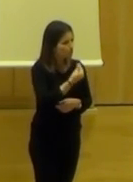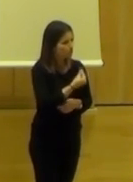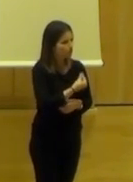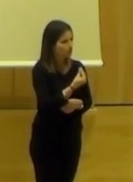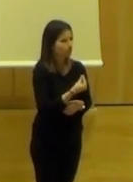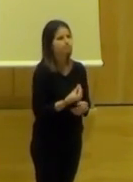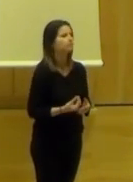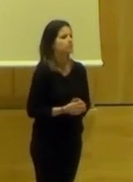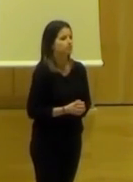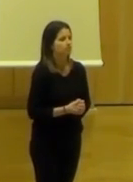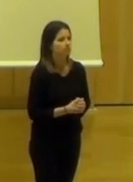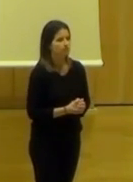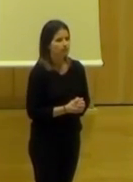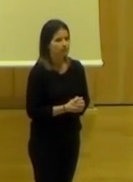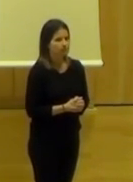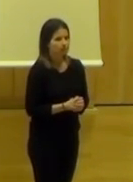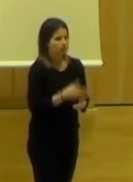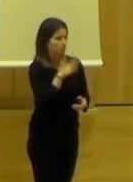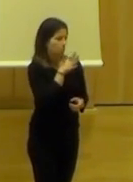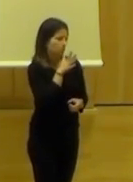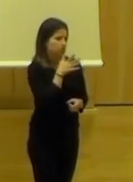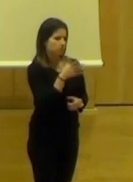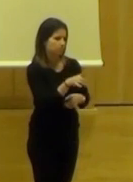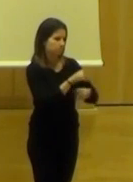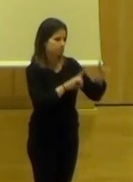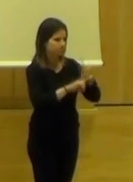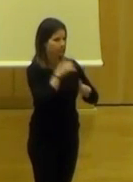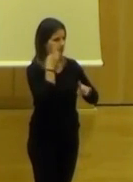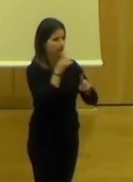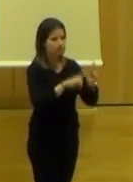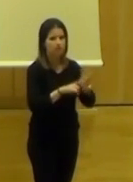bueno el que tiene Luna, y por eso también vamos a traerlo un poquito más.